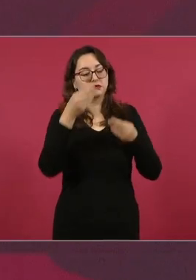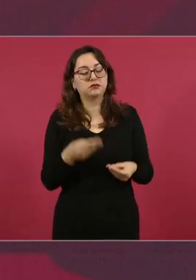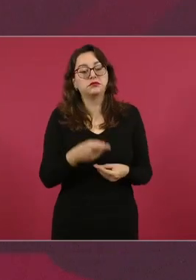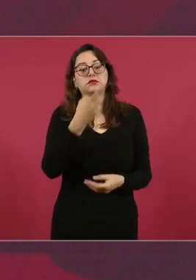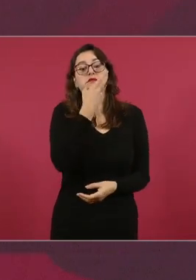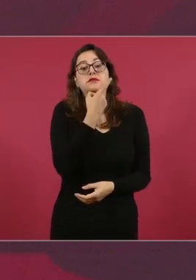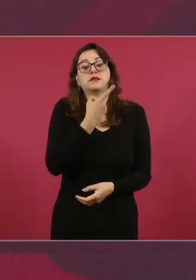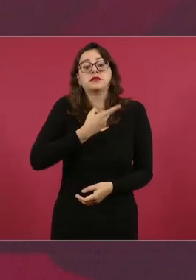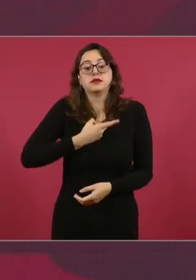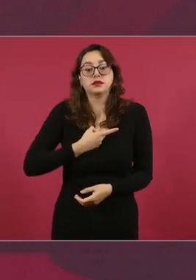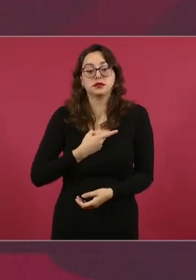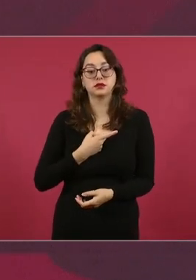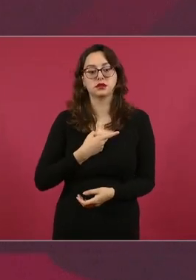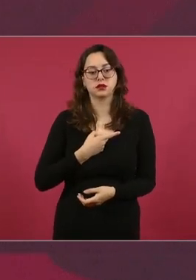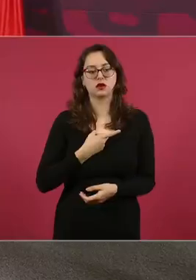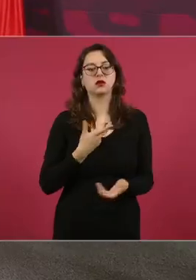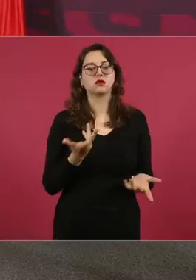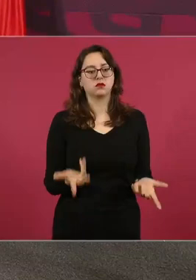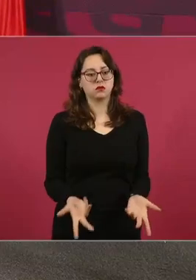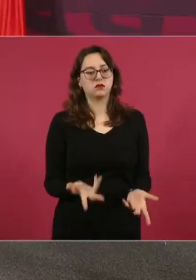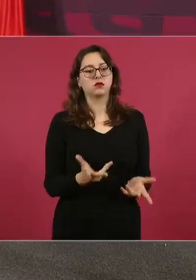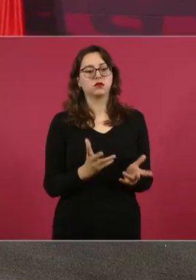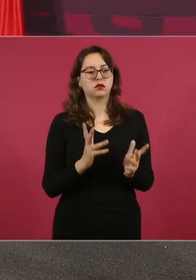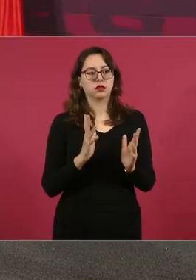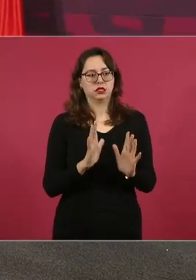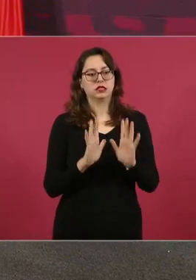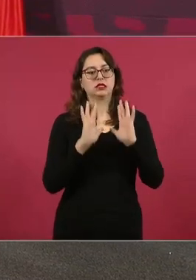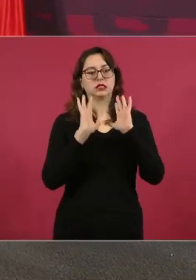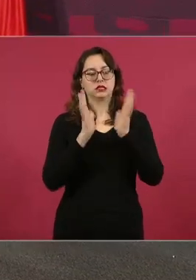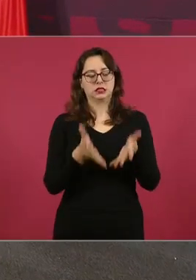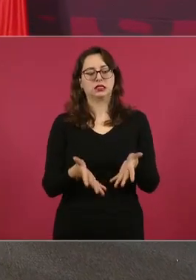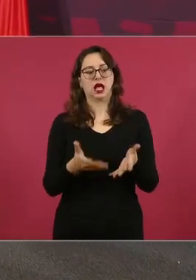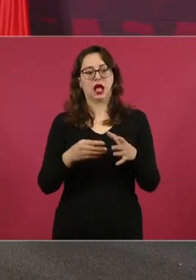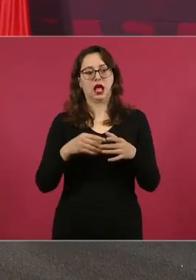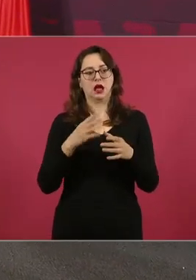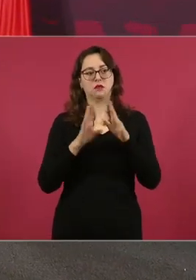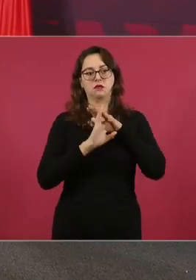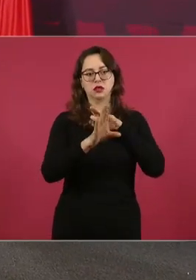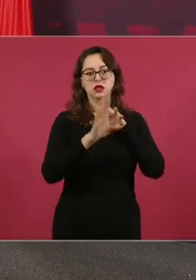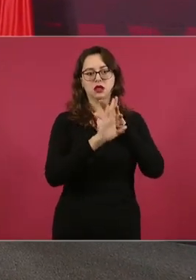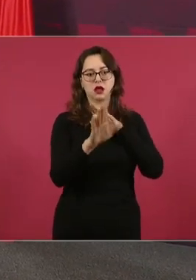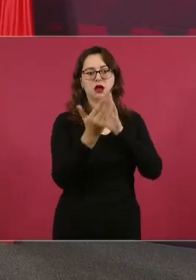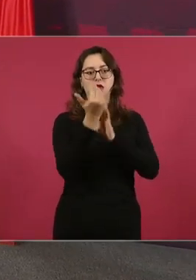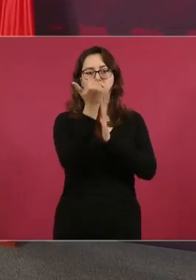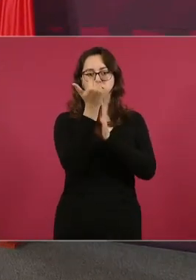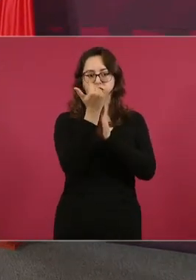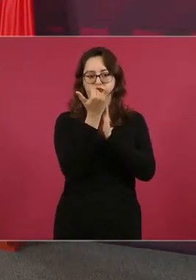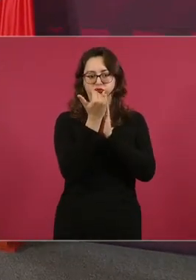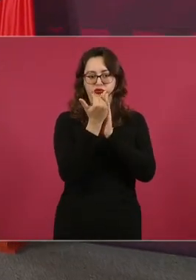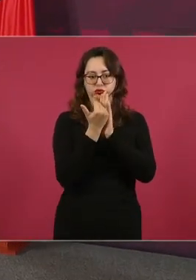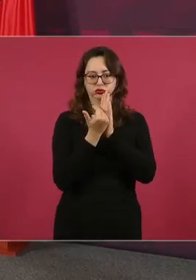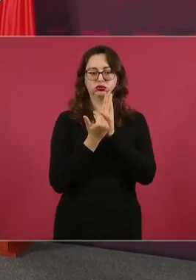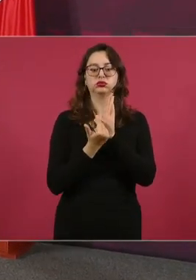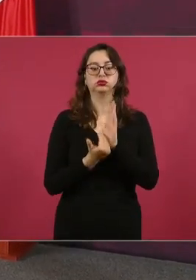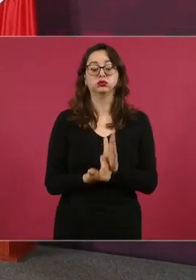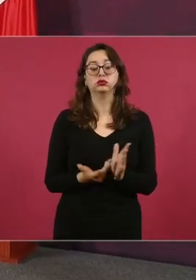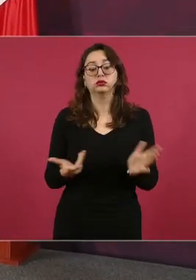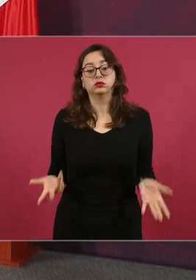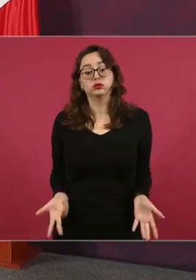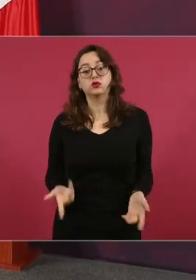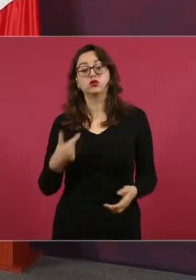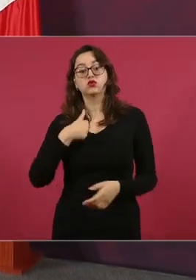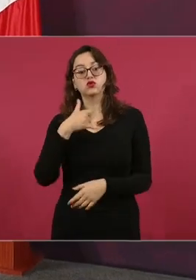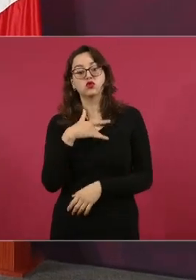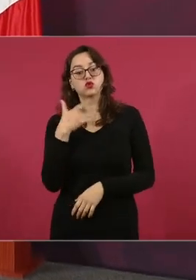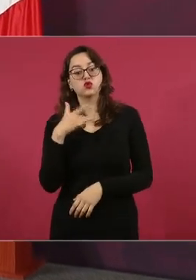migración, ya está bajando el número de migrantes en la frontera. Y yo espero que